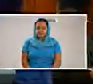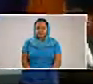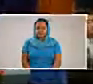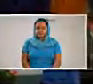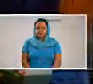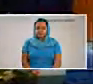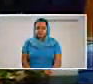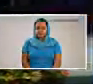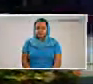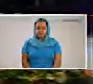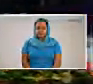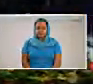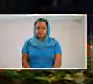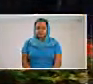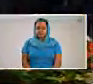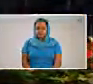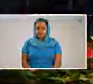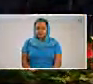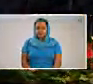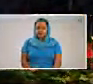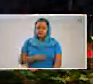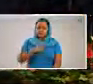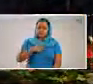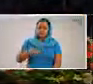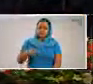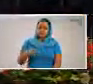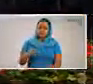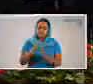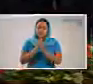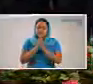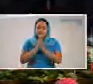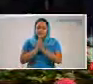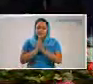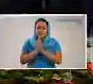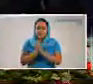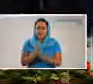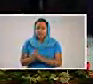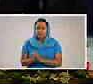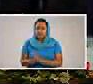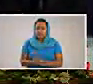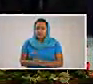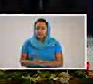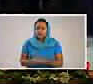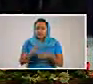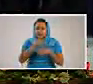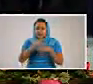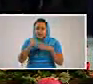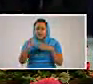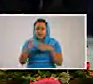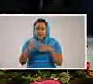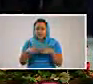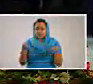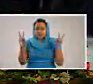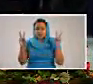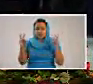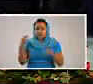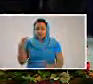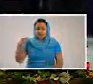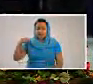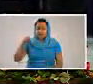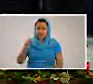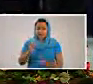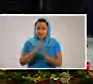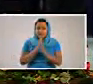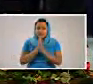Quiero pedir a la hermana Gaby Hernández, a la familia Calderón Cardona, hermana Cristi López y